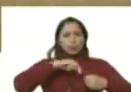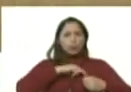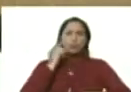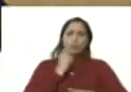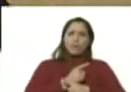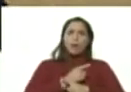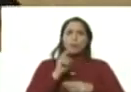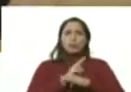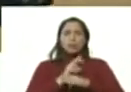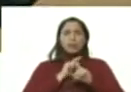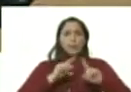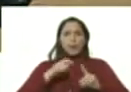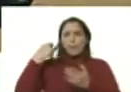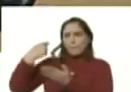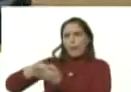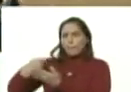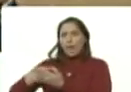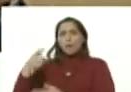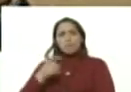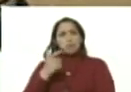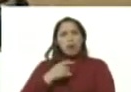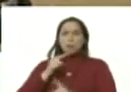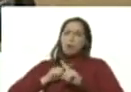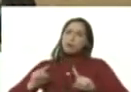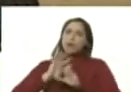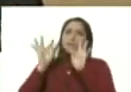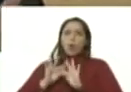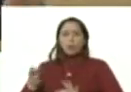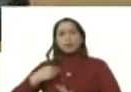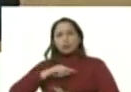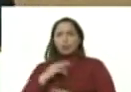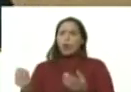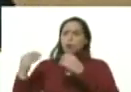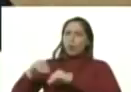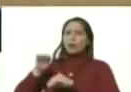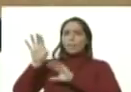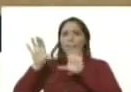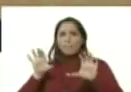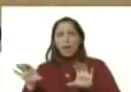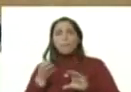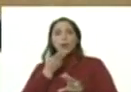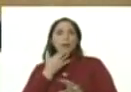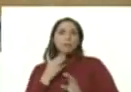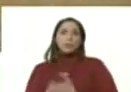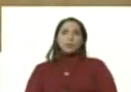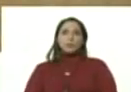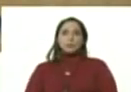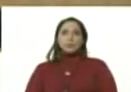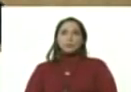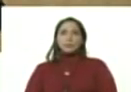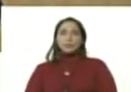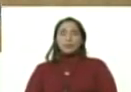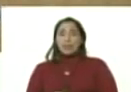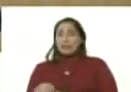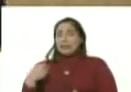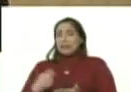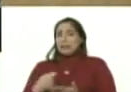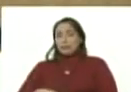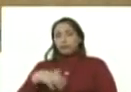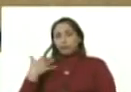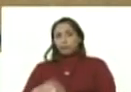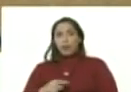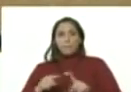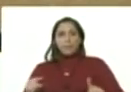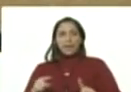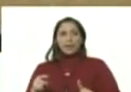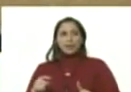internacional. Entonces buscamos rutas alternas, tenemos aliados, pero todo resulta mucho más costoso. Los fletes que se cobran